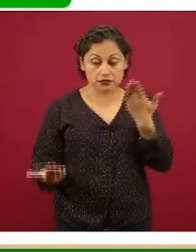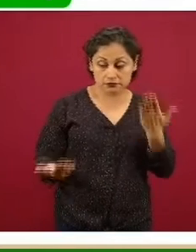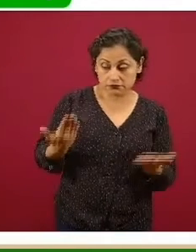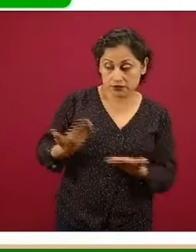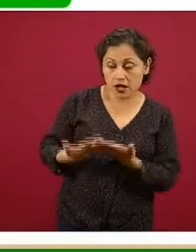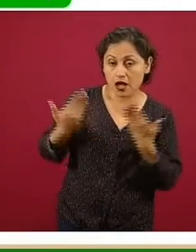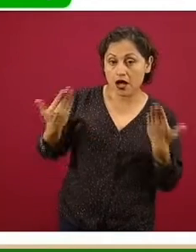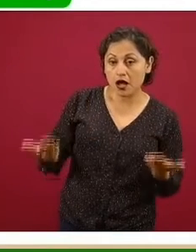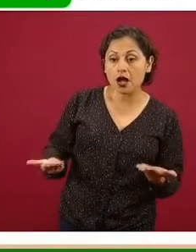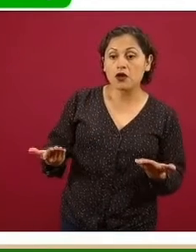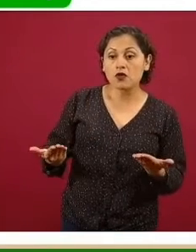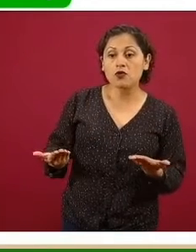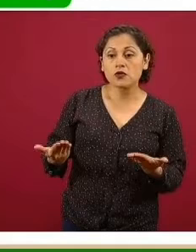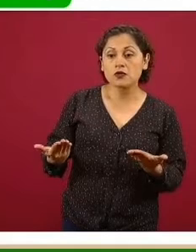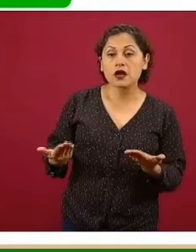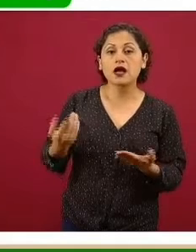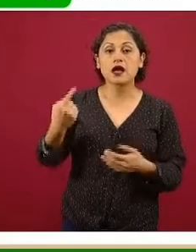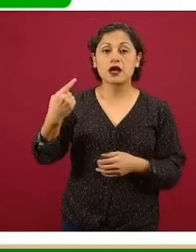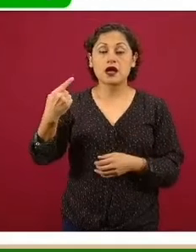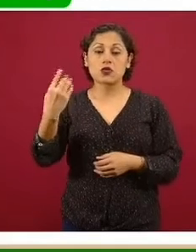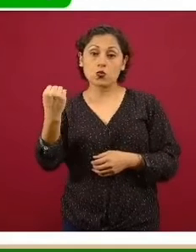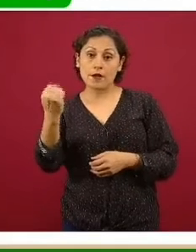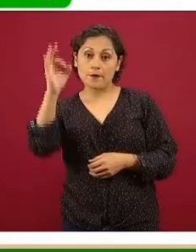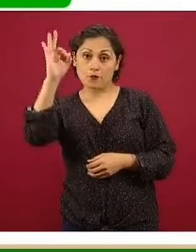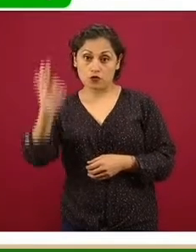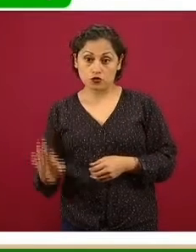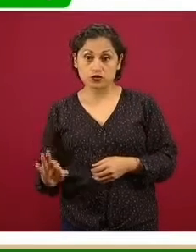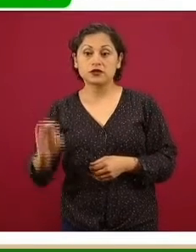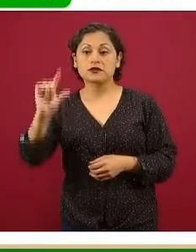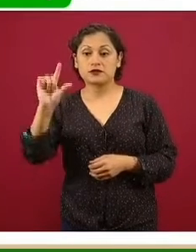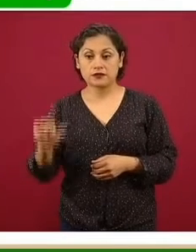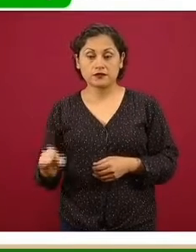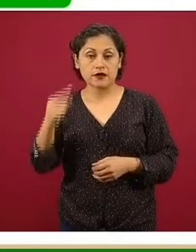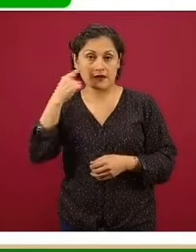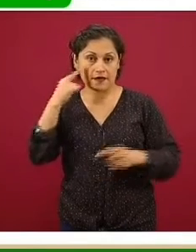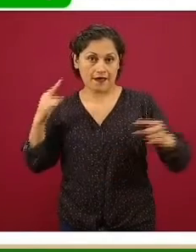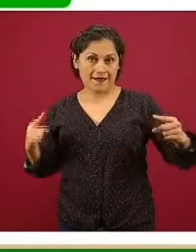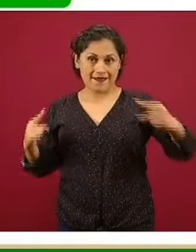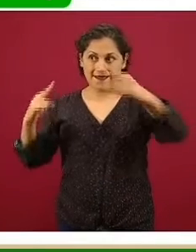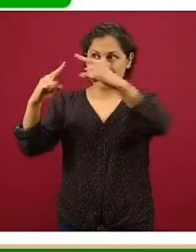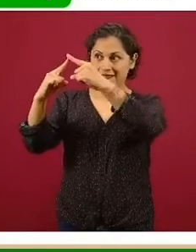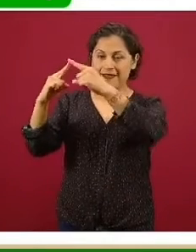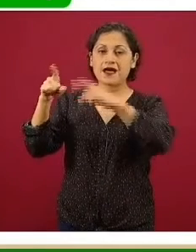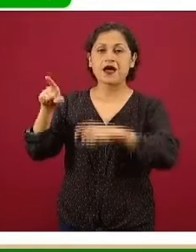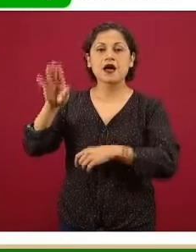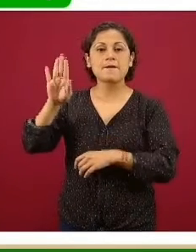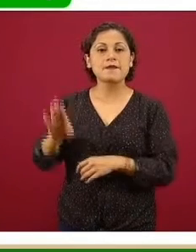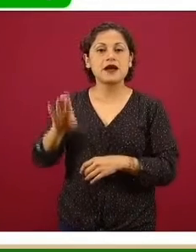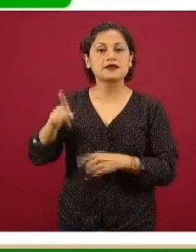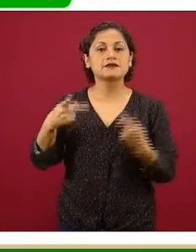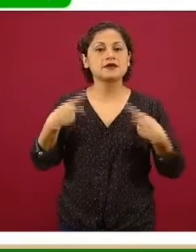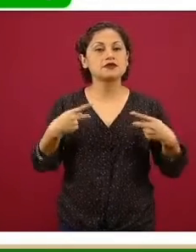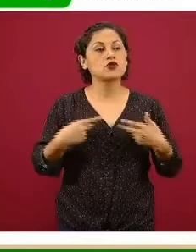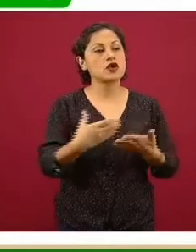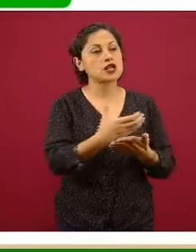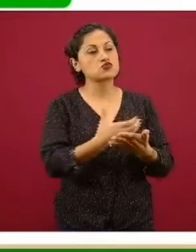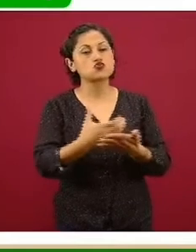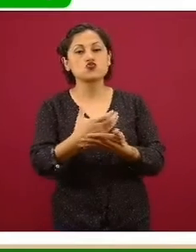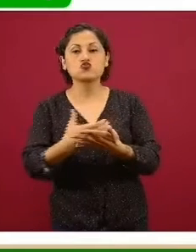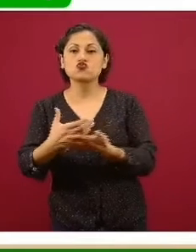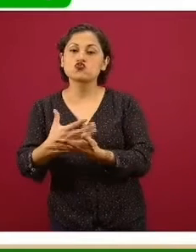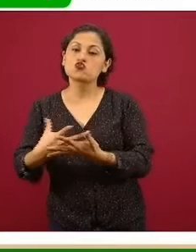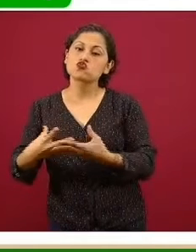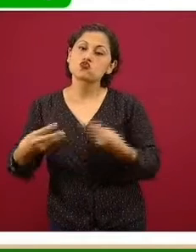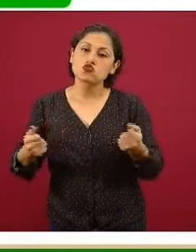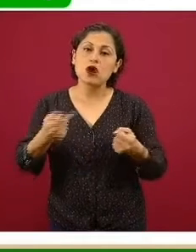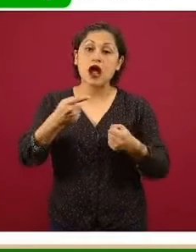9%. Inclusive vemos como en la semana 27 hay un cruce con los casos recuperados, es decir, los casos recuperados son ahora más